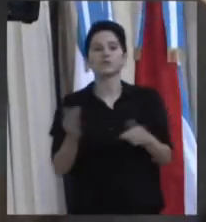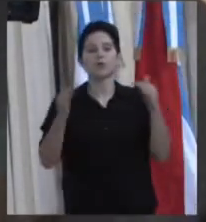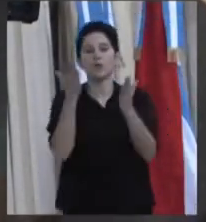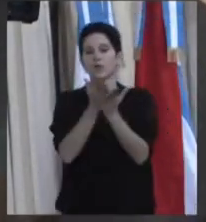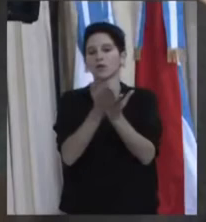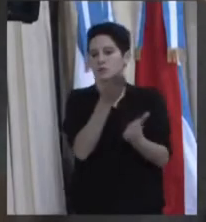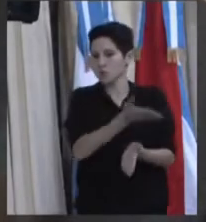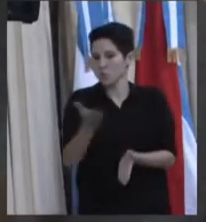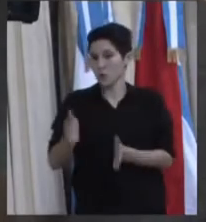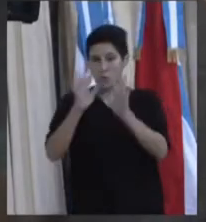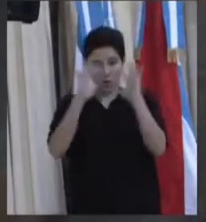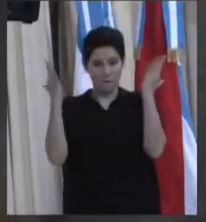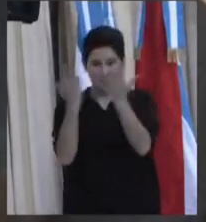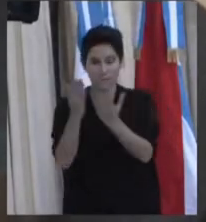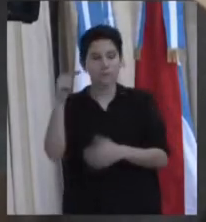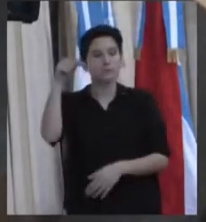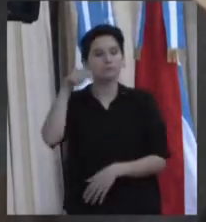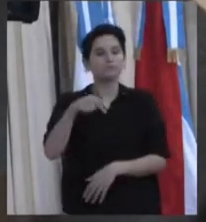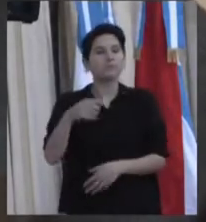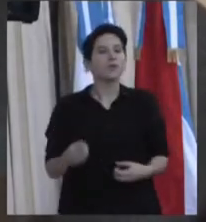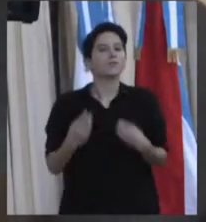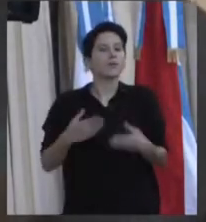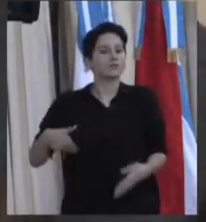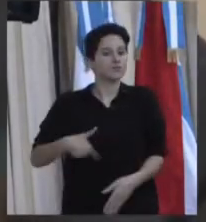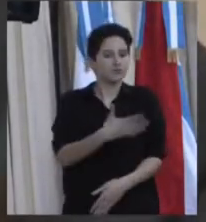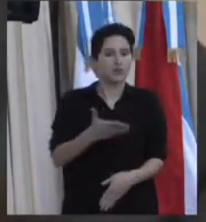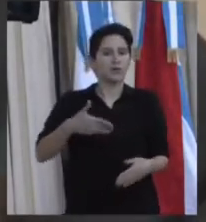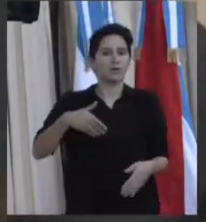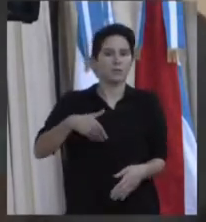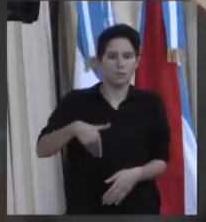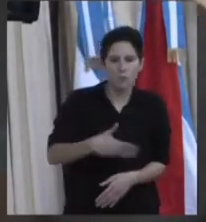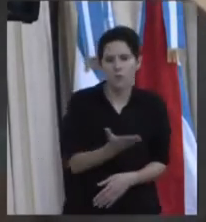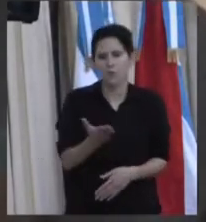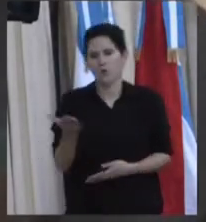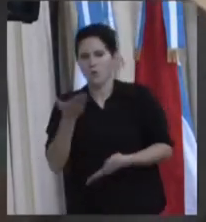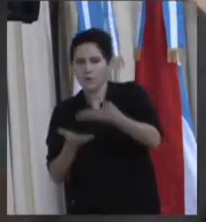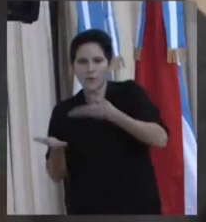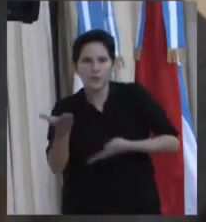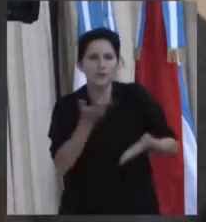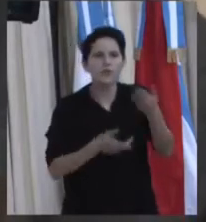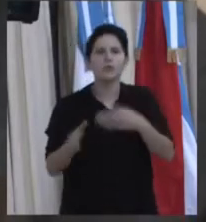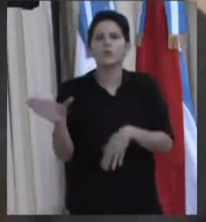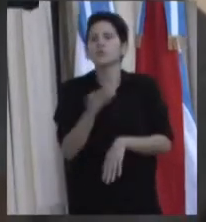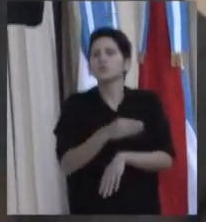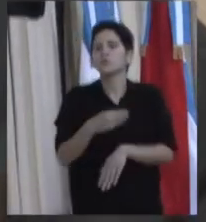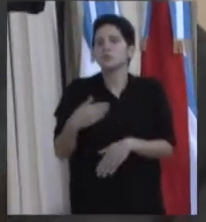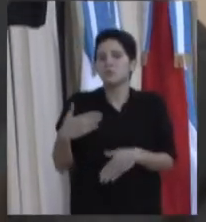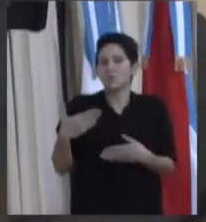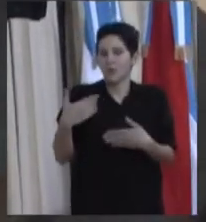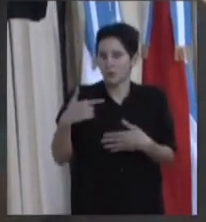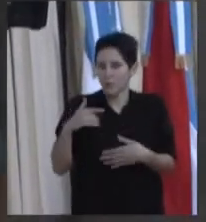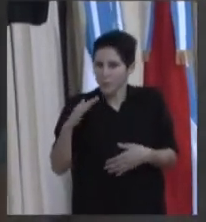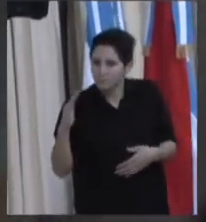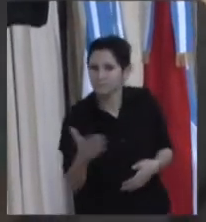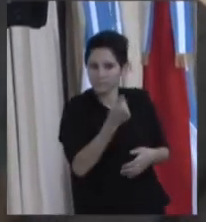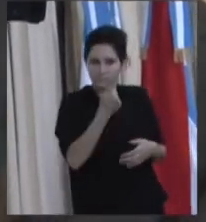humano, universal, un bien social y público, colectivo, y del cual todos tenemos la posibilidad de apropiarnos, si